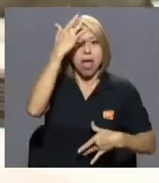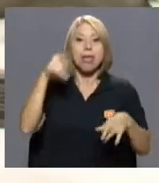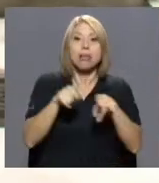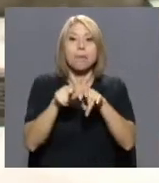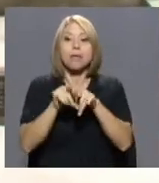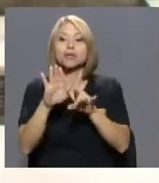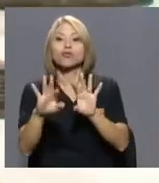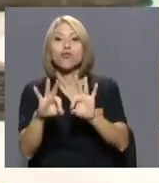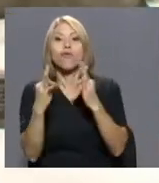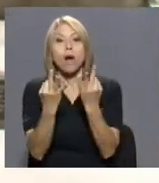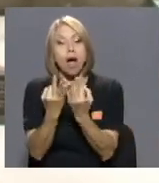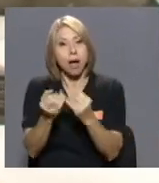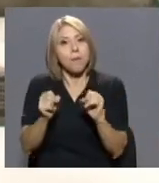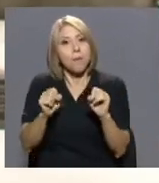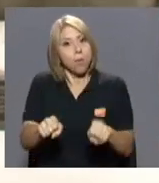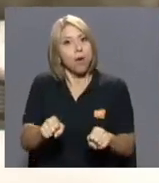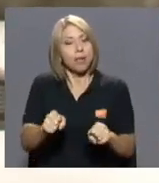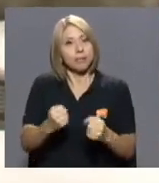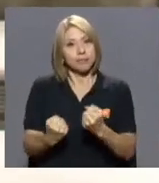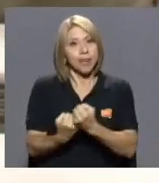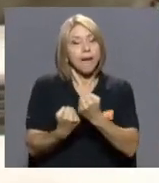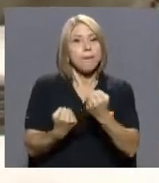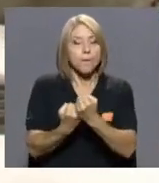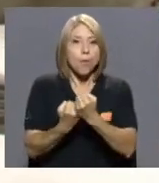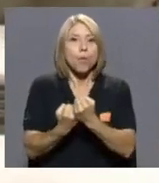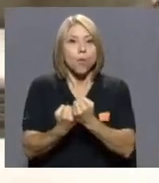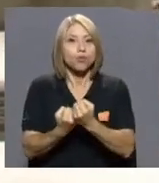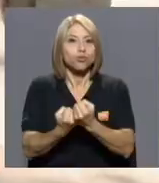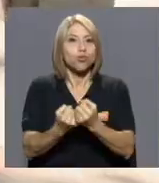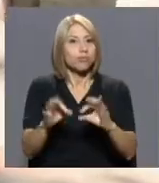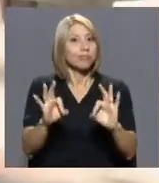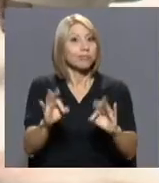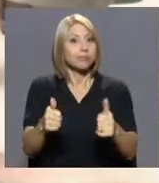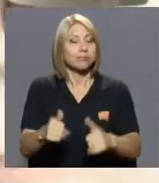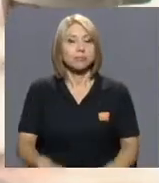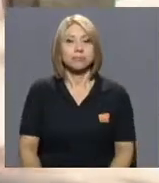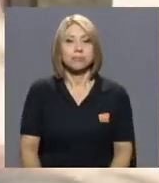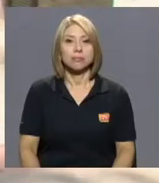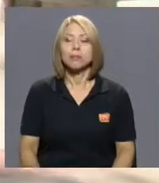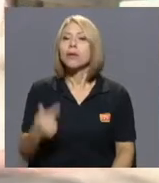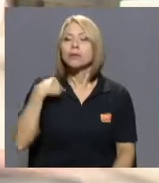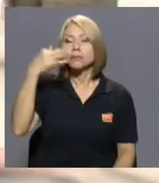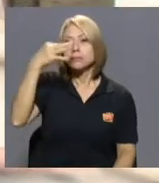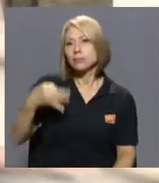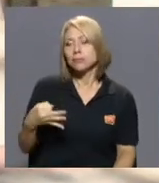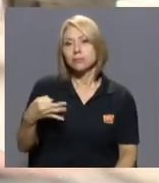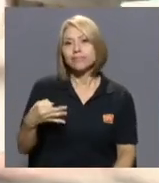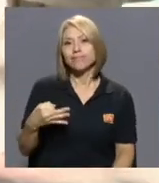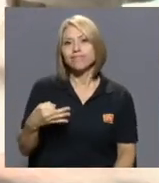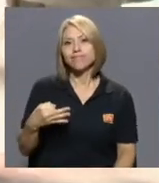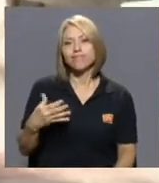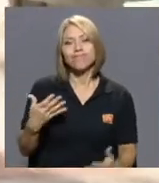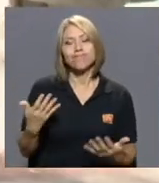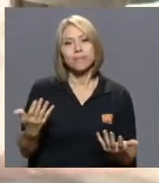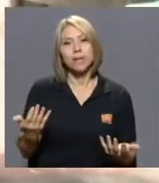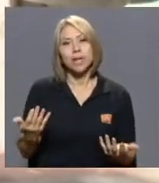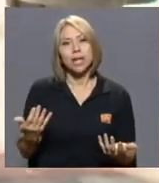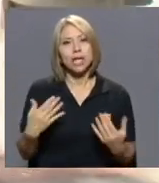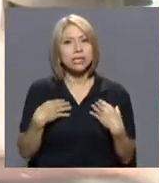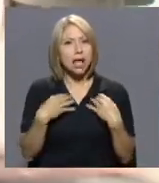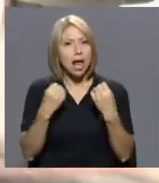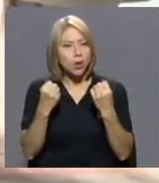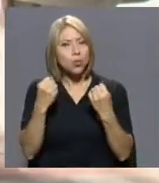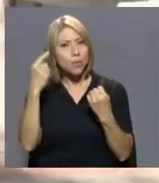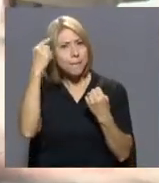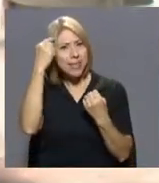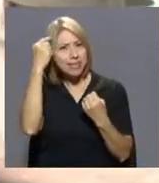¿verdad?, tengan su apoyo, el que se merecen, ¿verdad? En realidad creo que no a la salud mental aquí